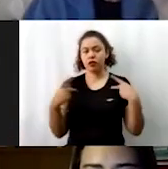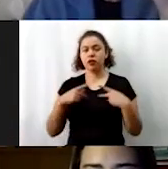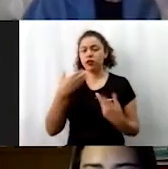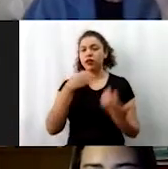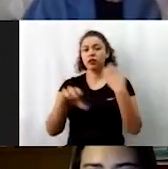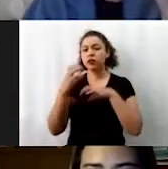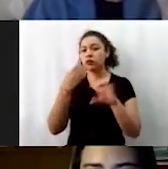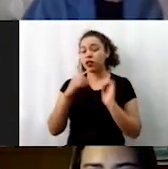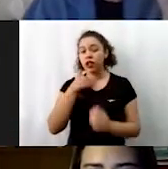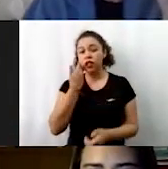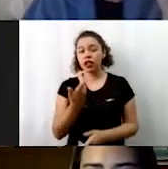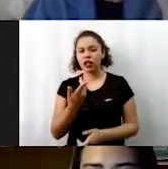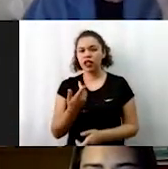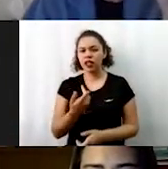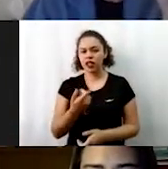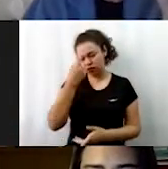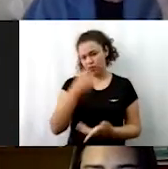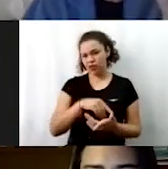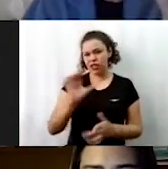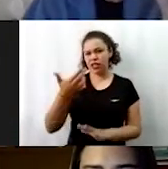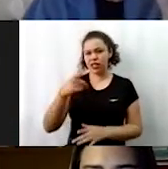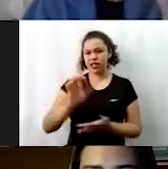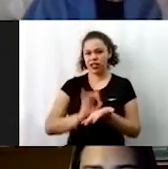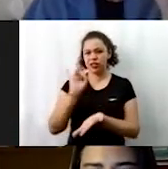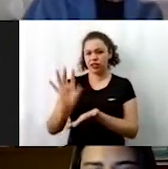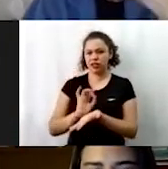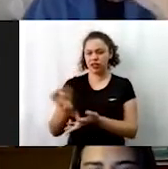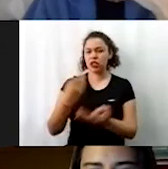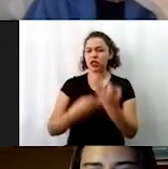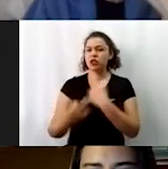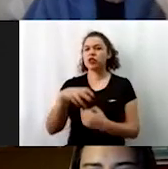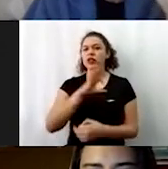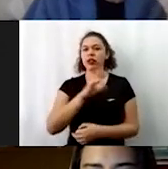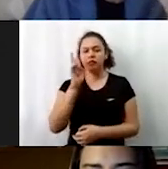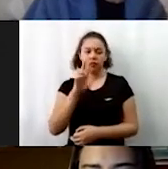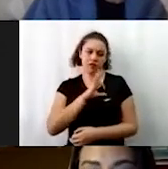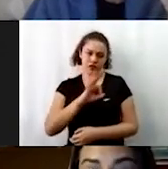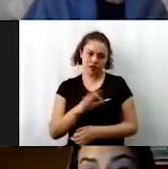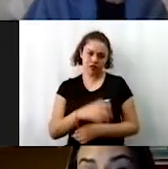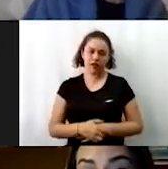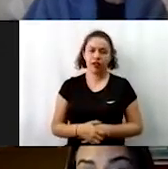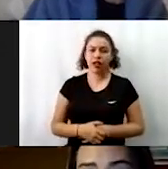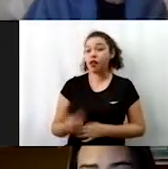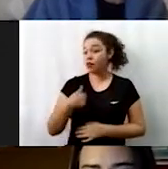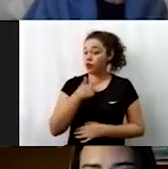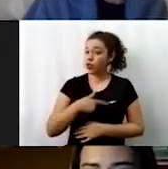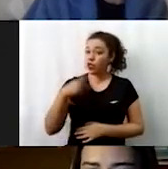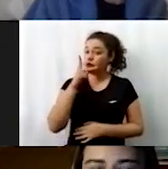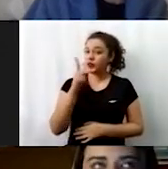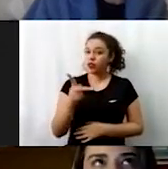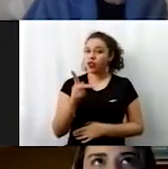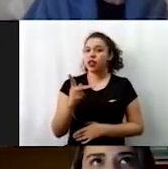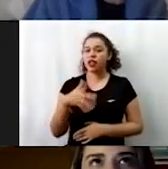que pusieron por ahí algunas cositas en el chat que todos podemos ver. Me gustan estas palabras de suma de esfuerzo.